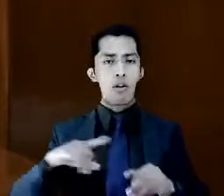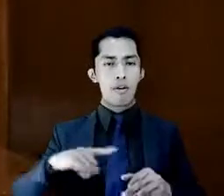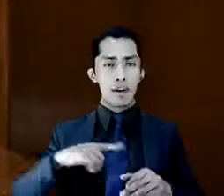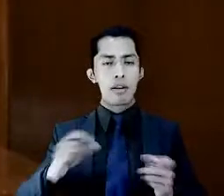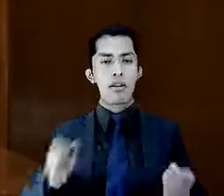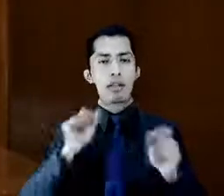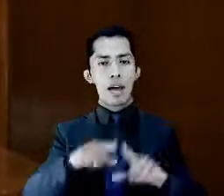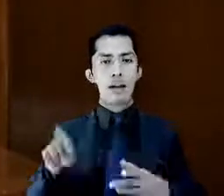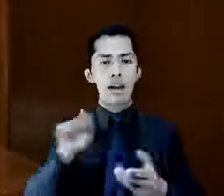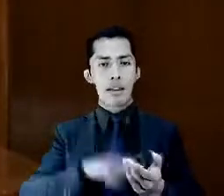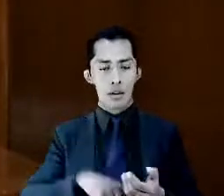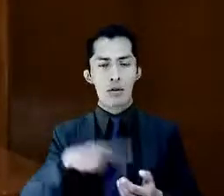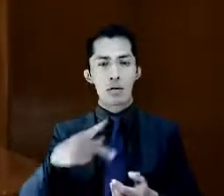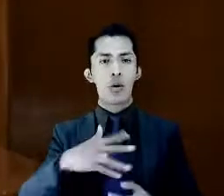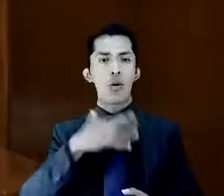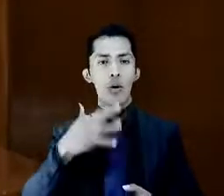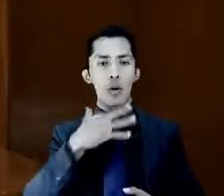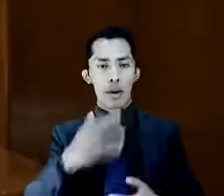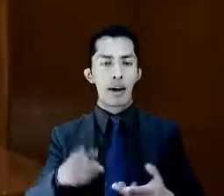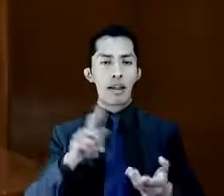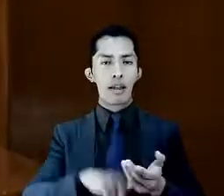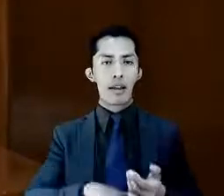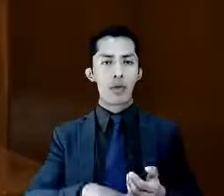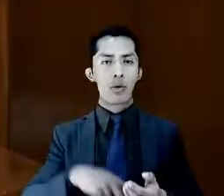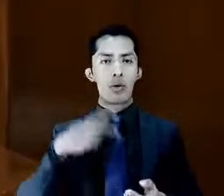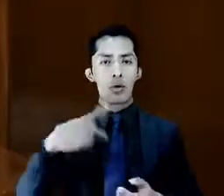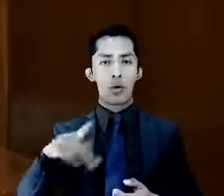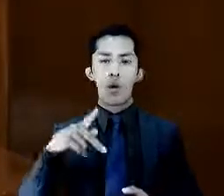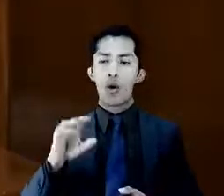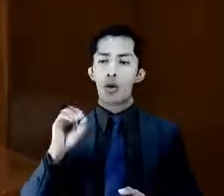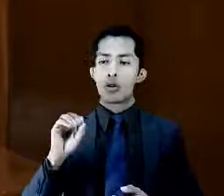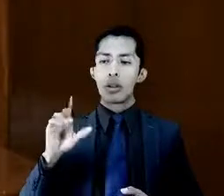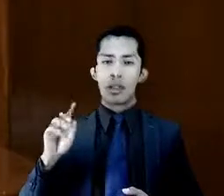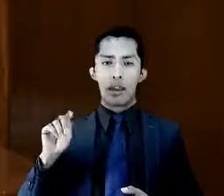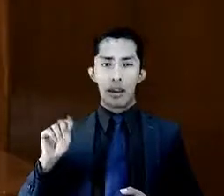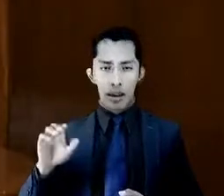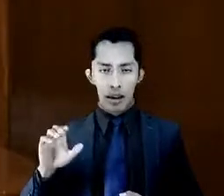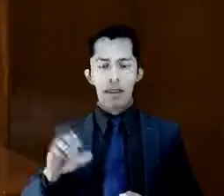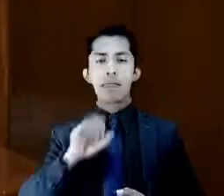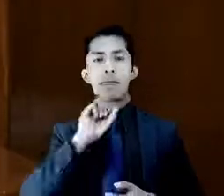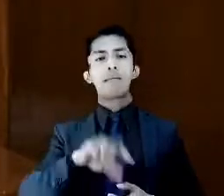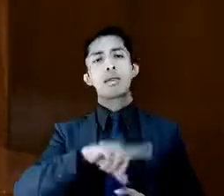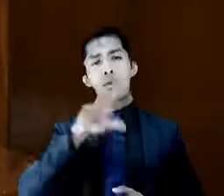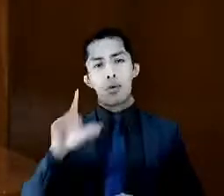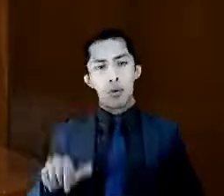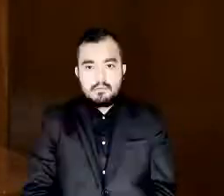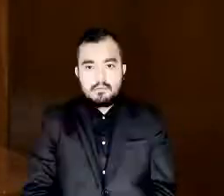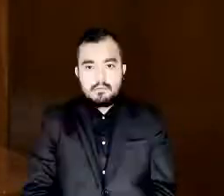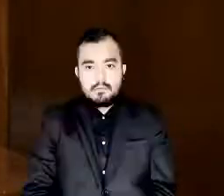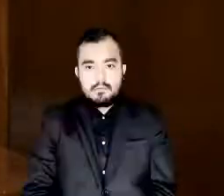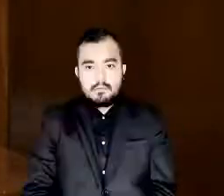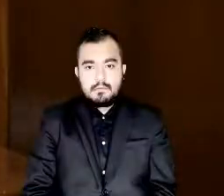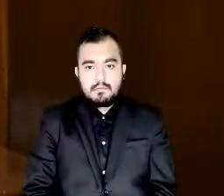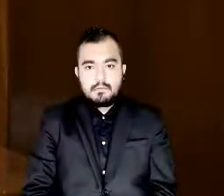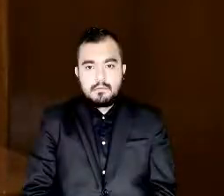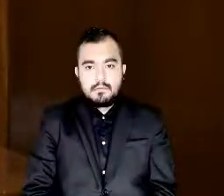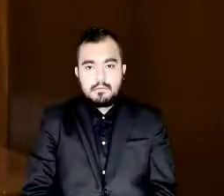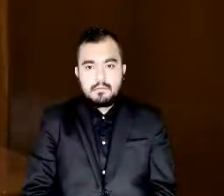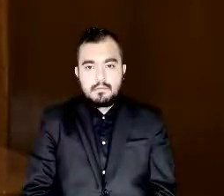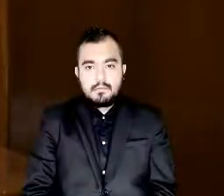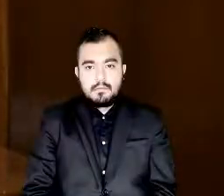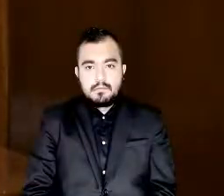en percepción de la corrupción dentro del OCDE. Luego, entonces, queda sin validez el